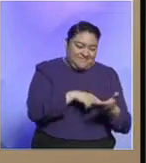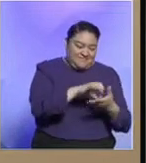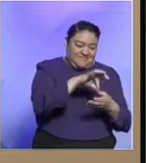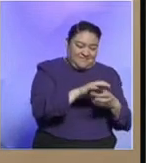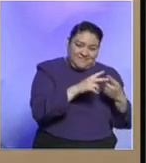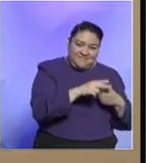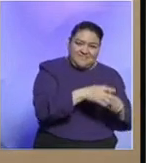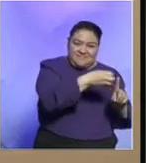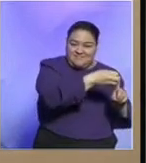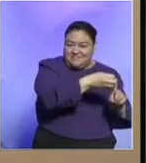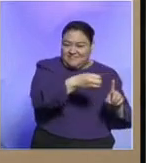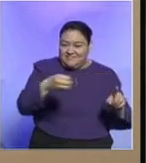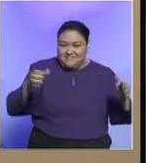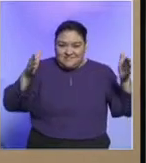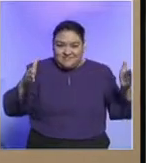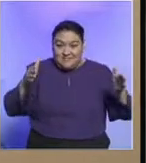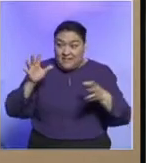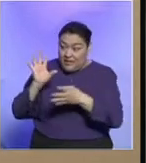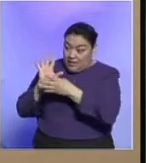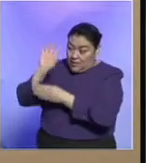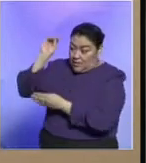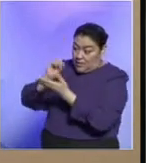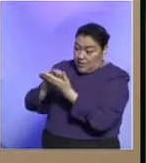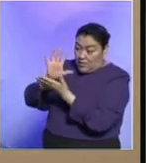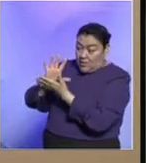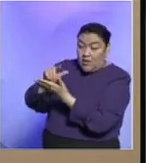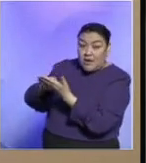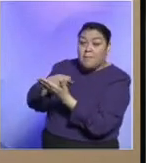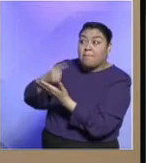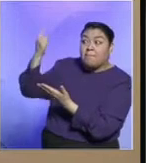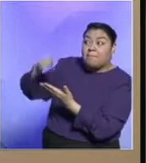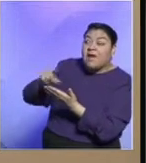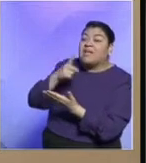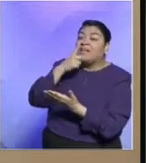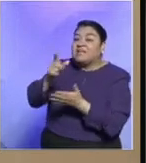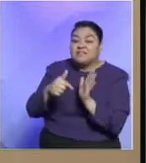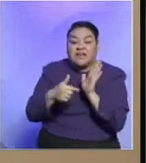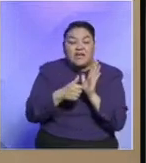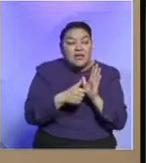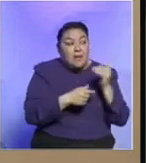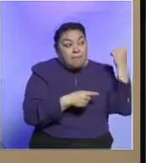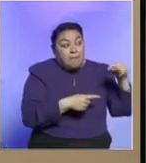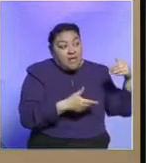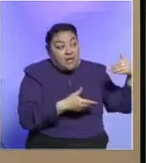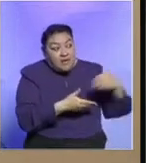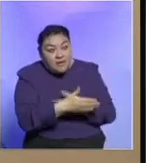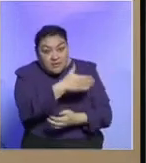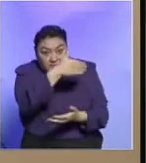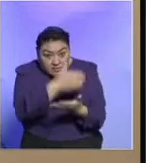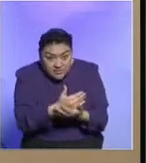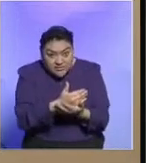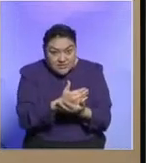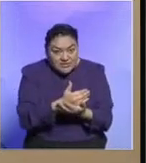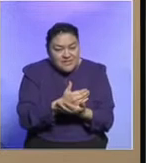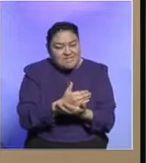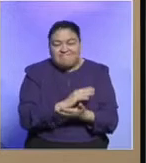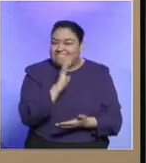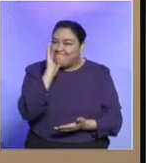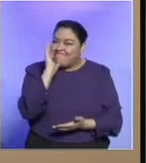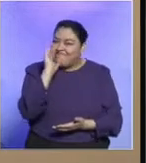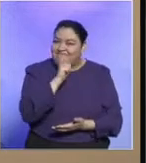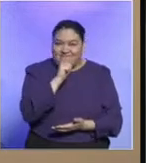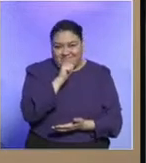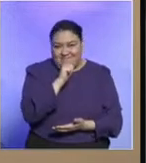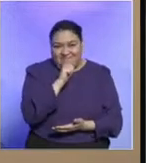electoral cuando la propia Constitución expresamente señala que no